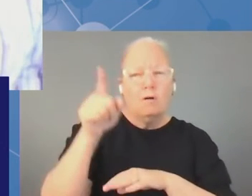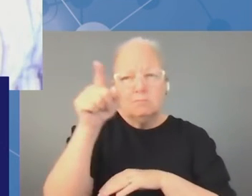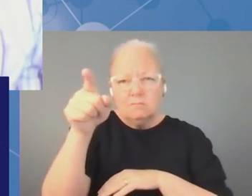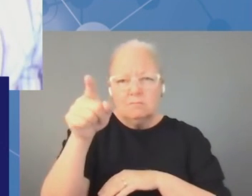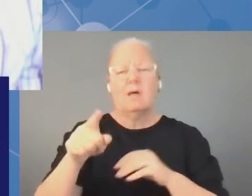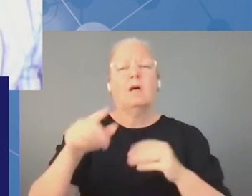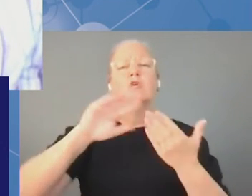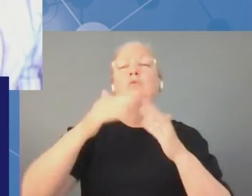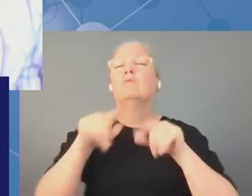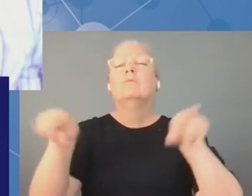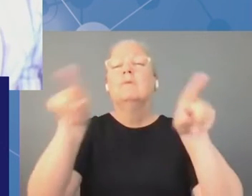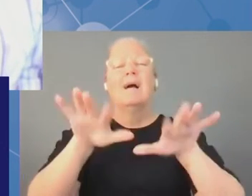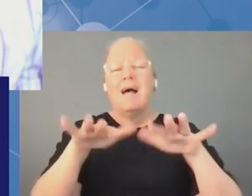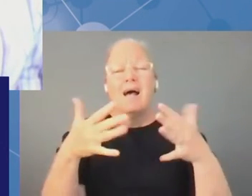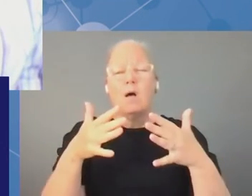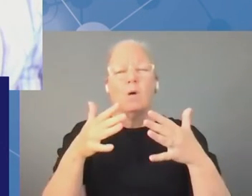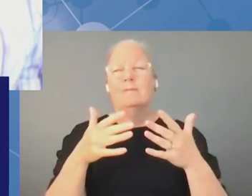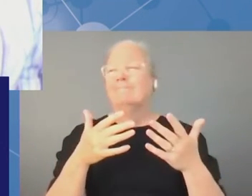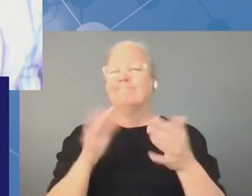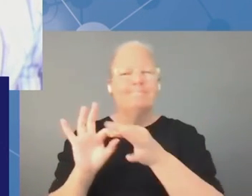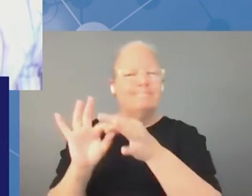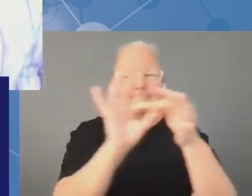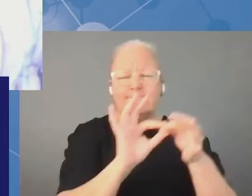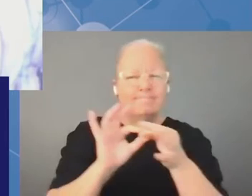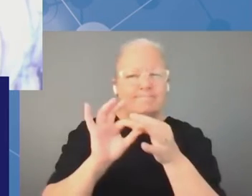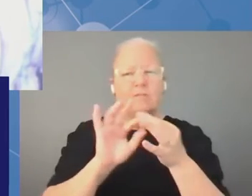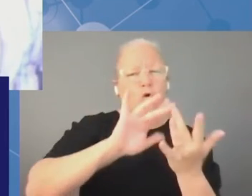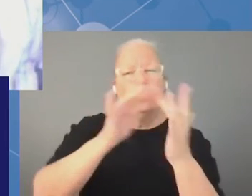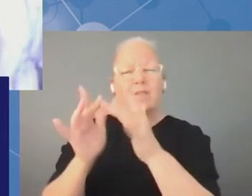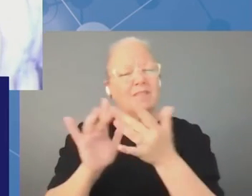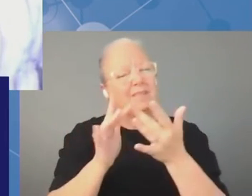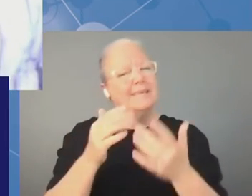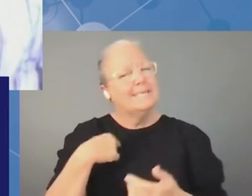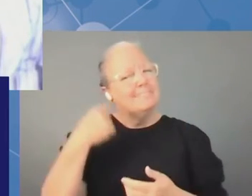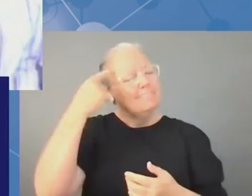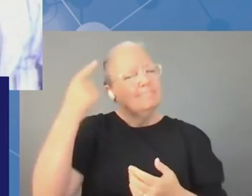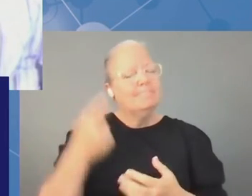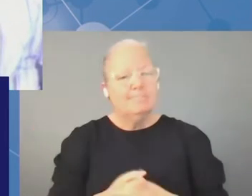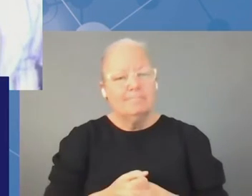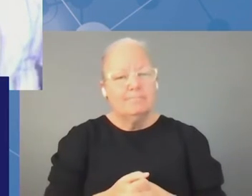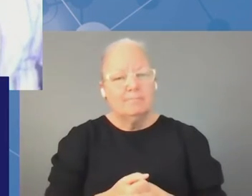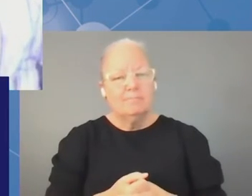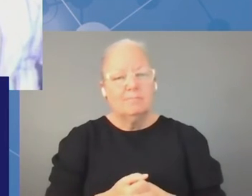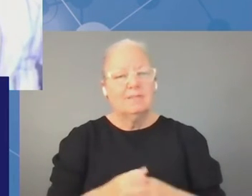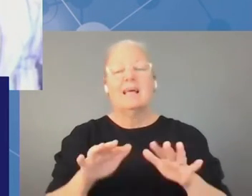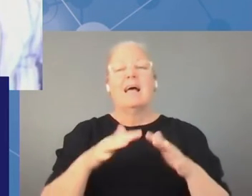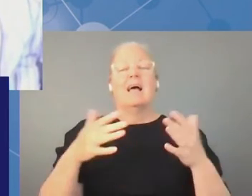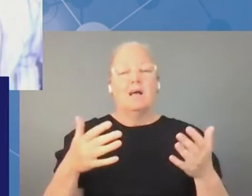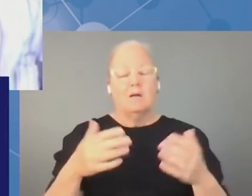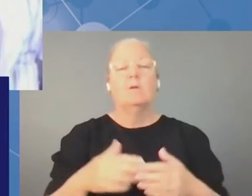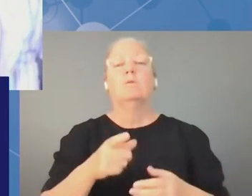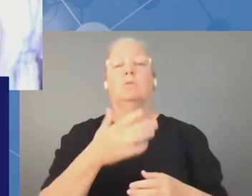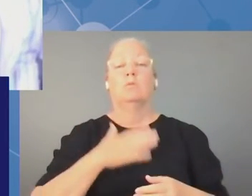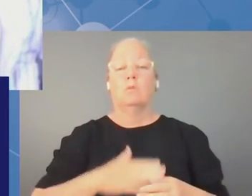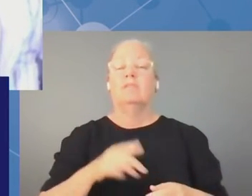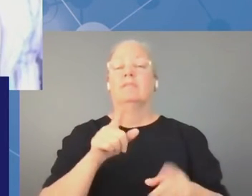Mi pregunta se refiere a zonas rurales y a cómo asegurar el